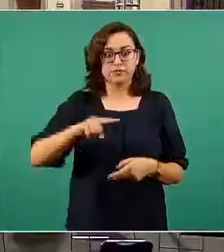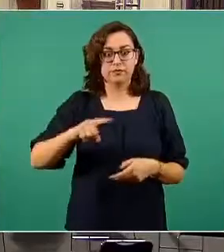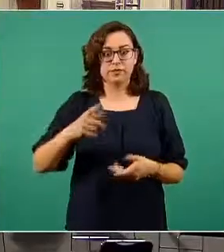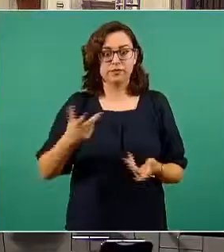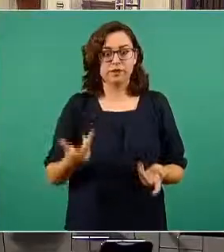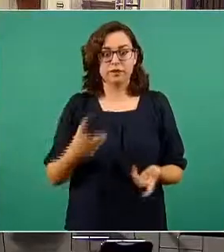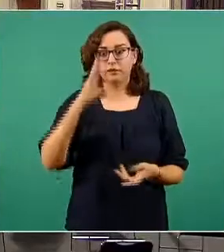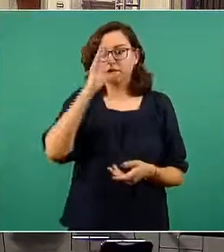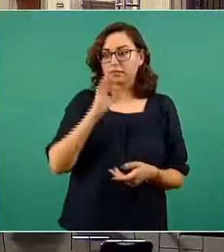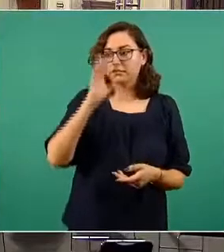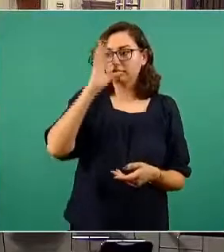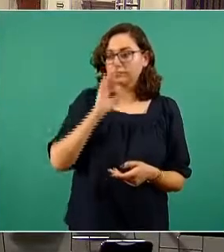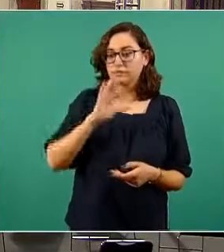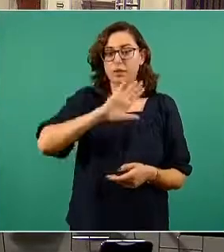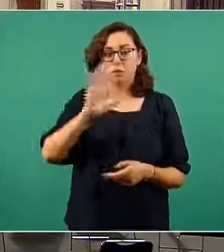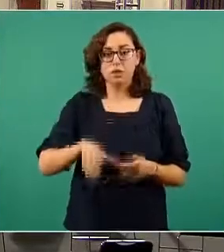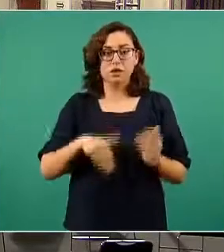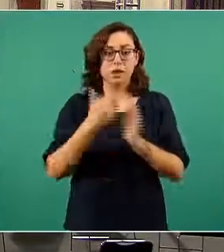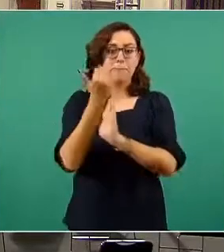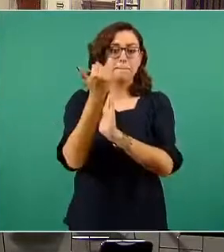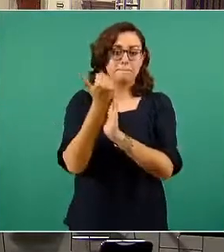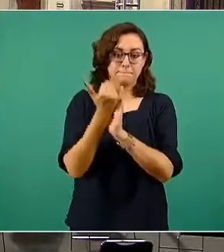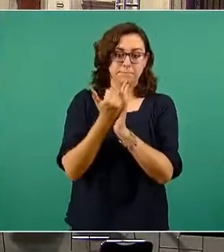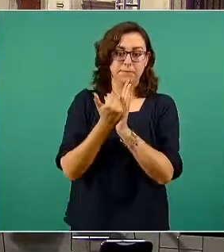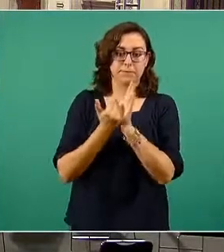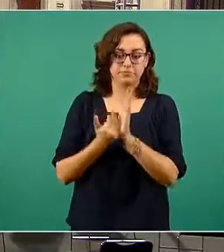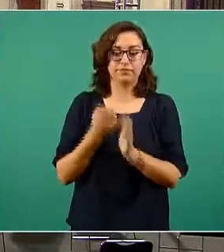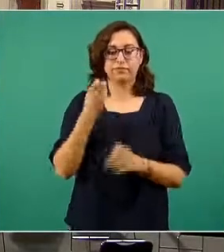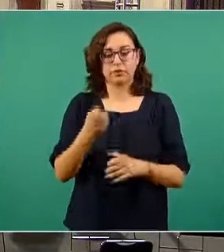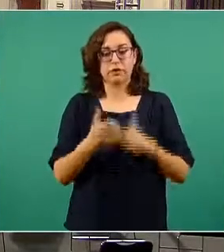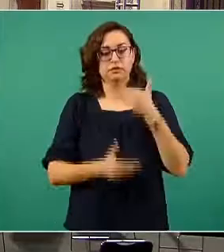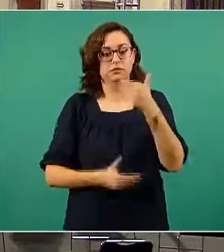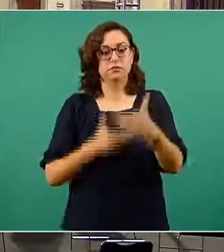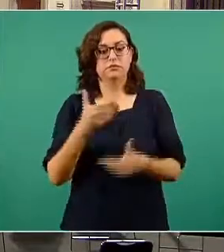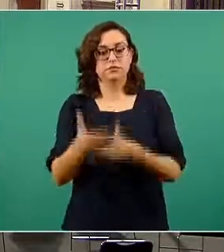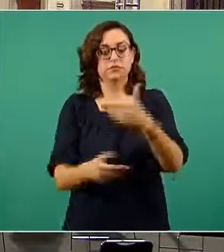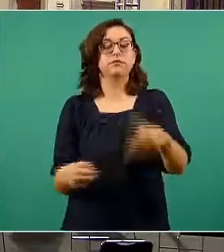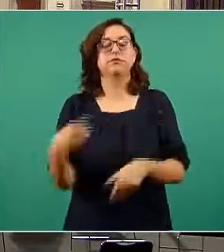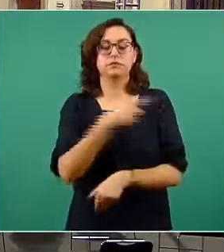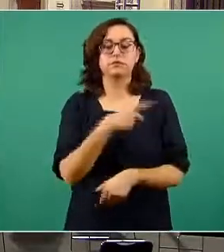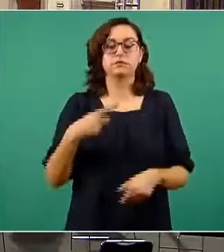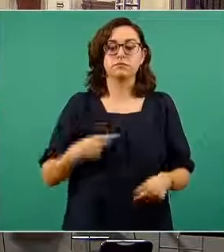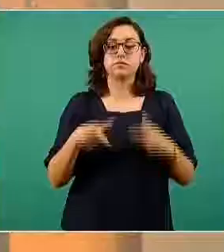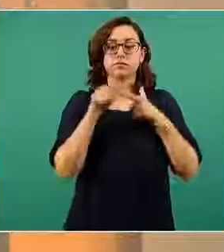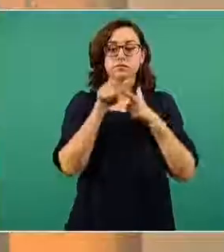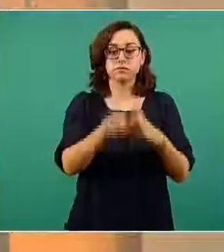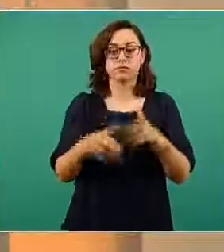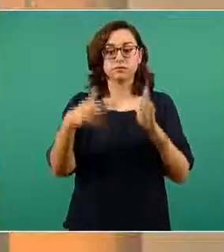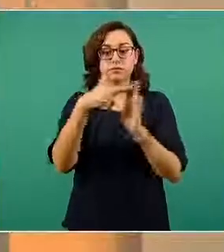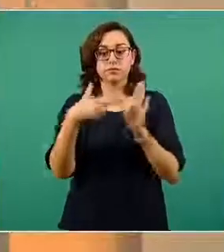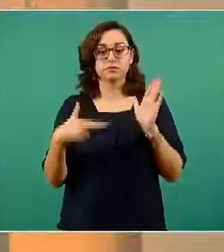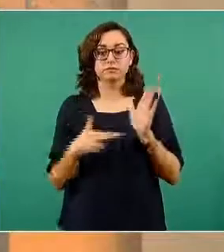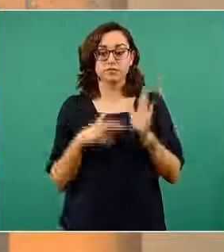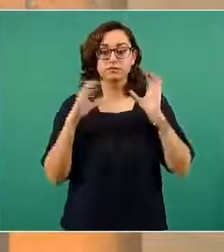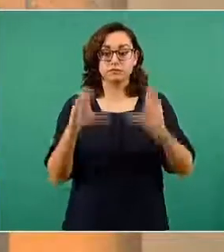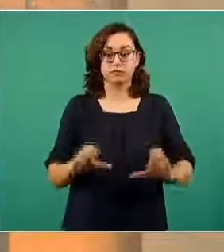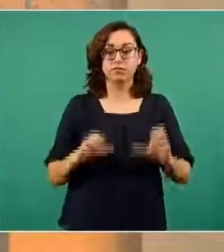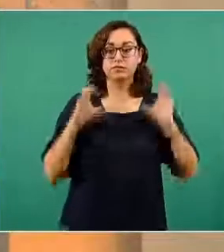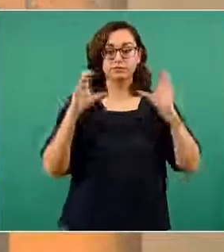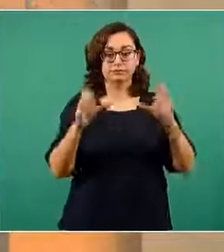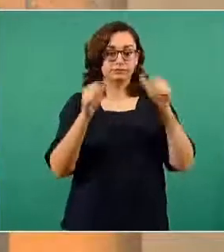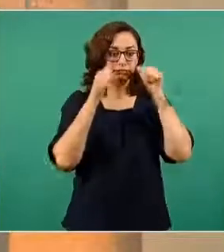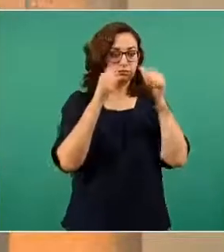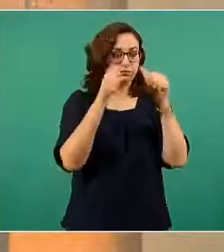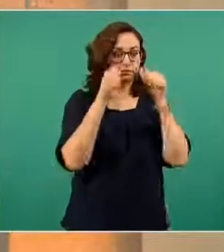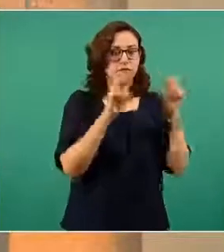en siguientes semanas o inclusive en siguientes meses, tenemos que seguir implementando las medidas, no debemos de bajar la guardia.